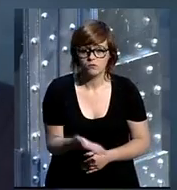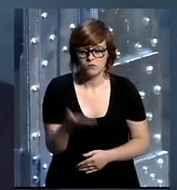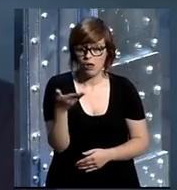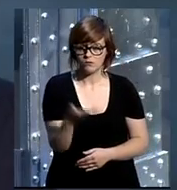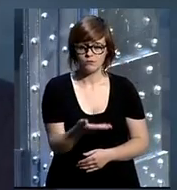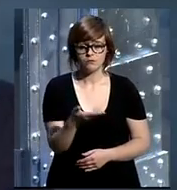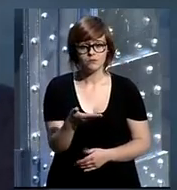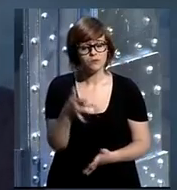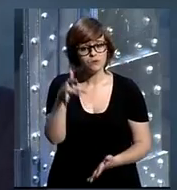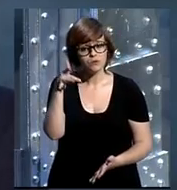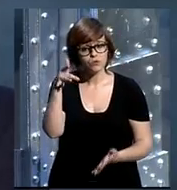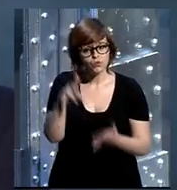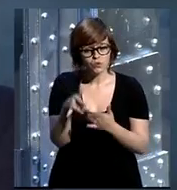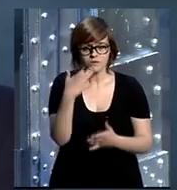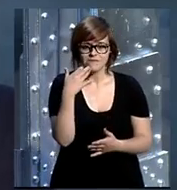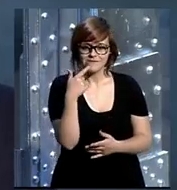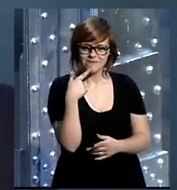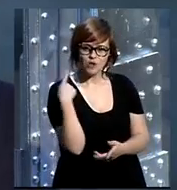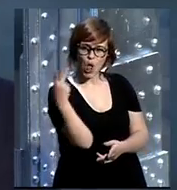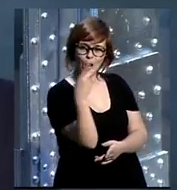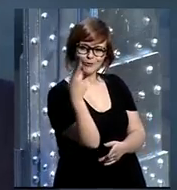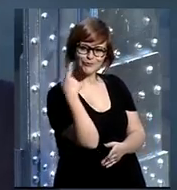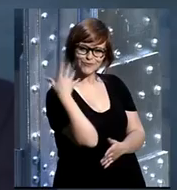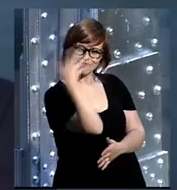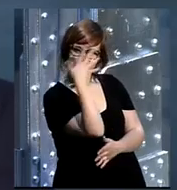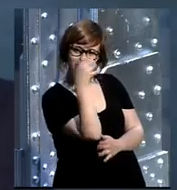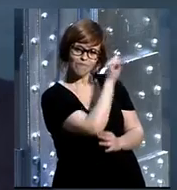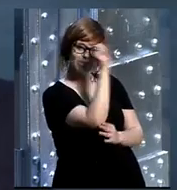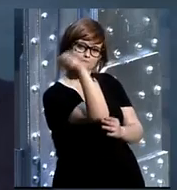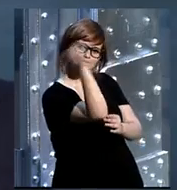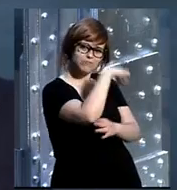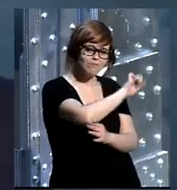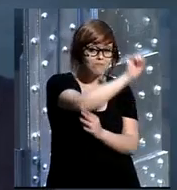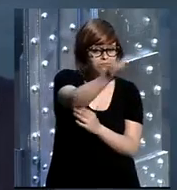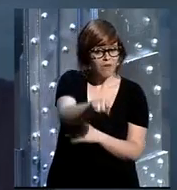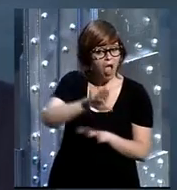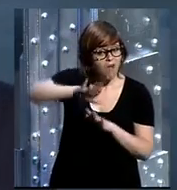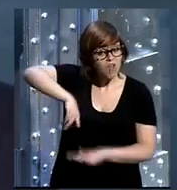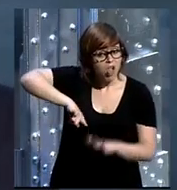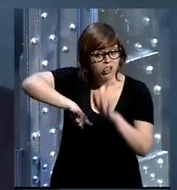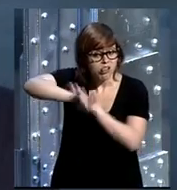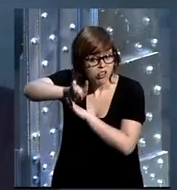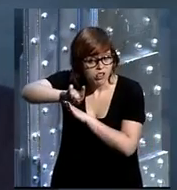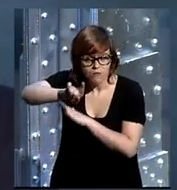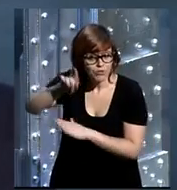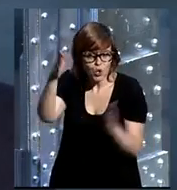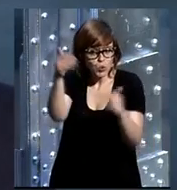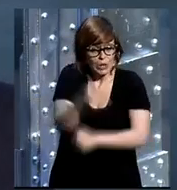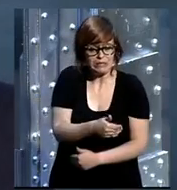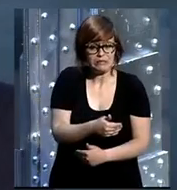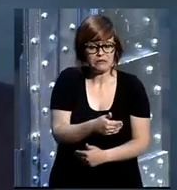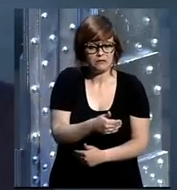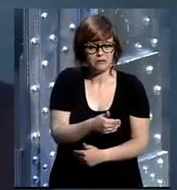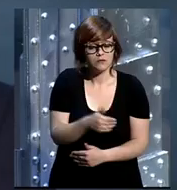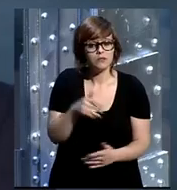más que poner problemas al desarrollo de muchos servicios que se dan sobre Internet. Y además creemos que esto se tiene que hacer pronto. Y se